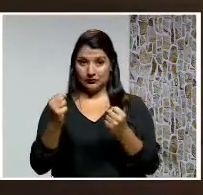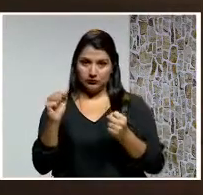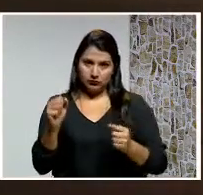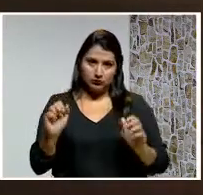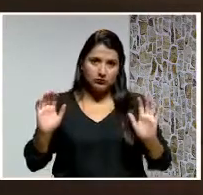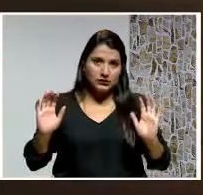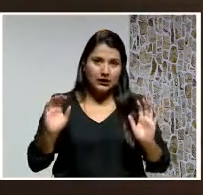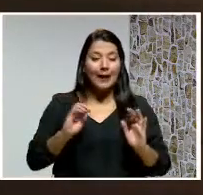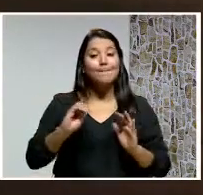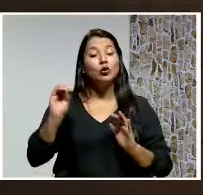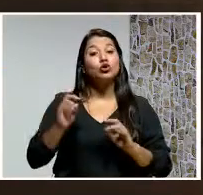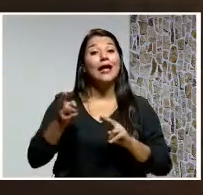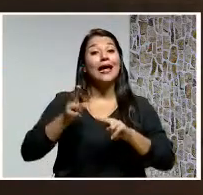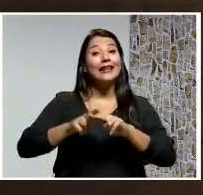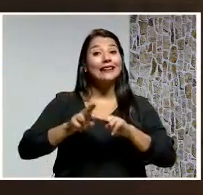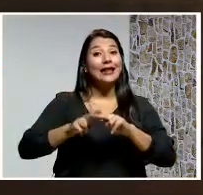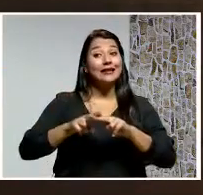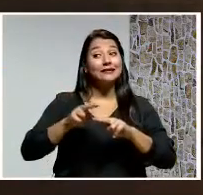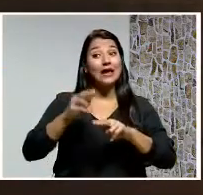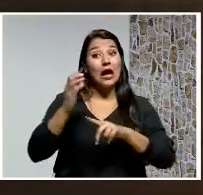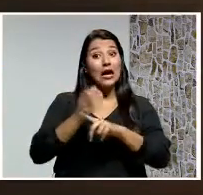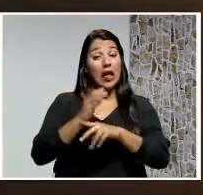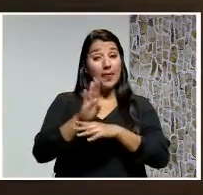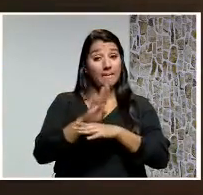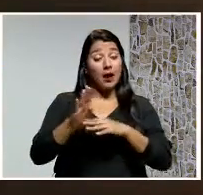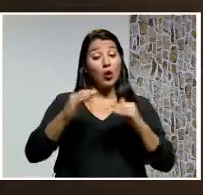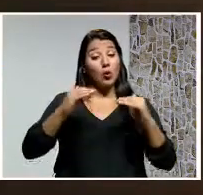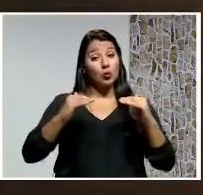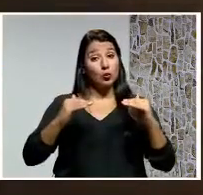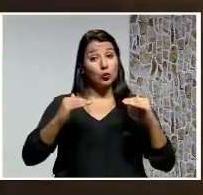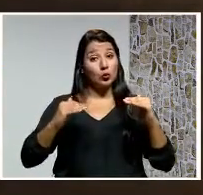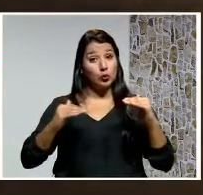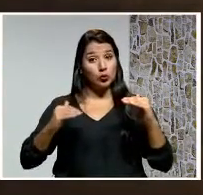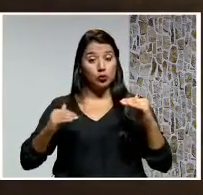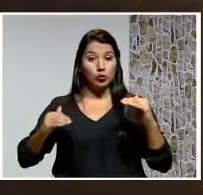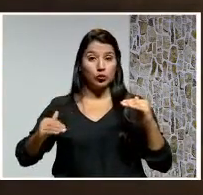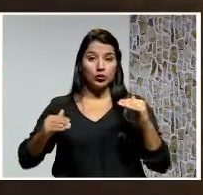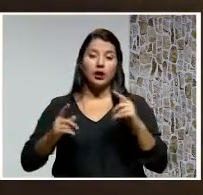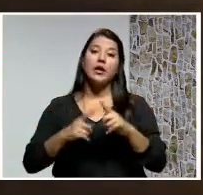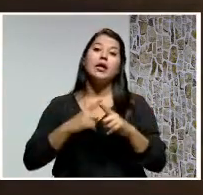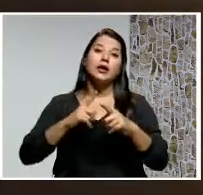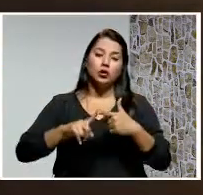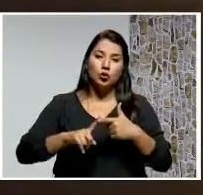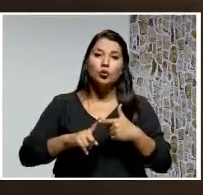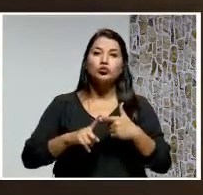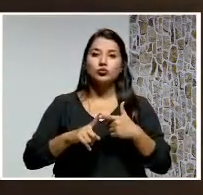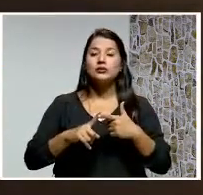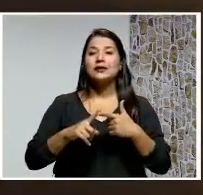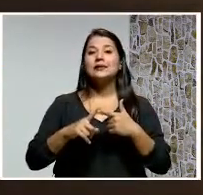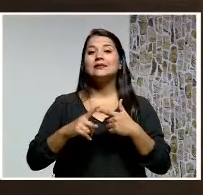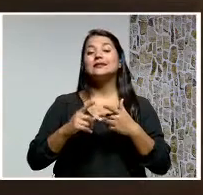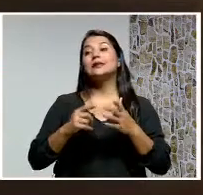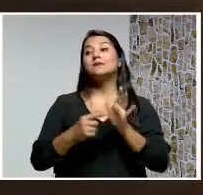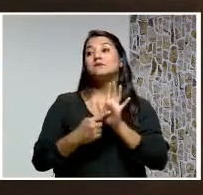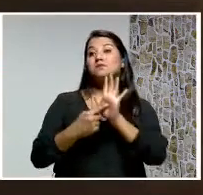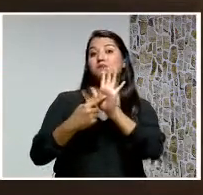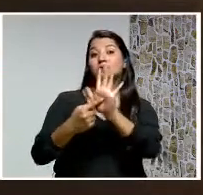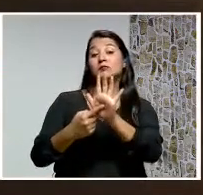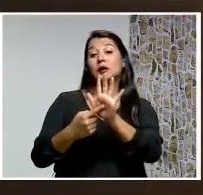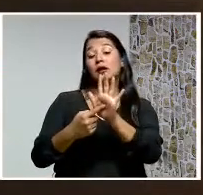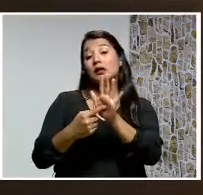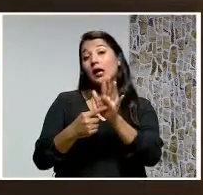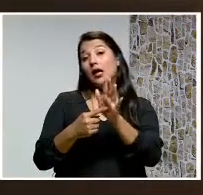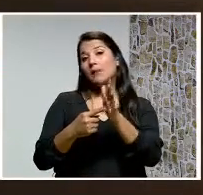captación de los bancos empiezan a bajar, sería de esperar que ofrezcan tasas de interés, ofertas de